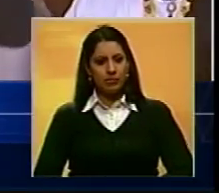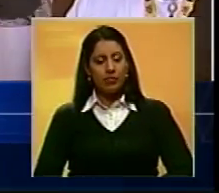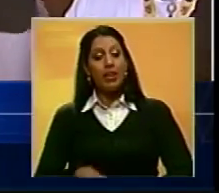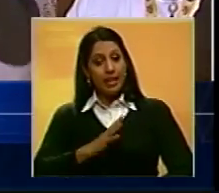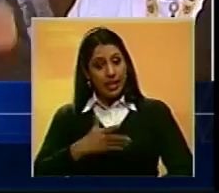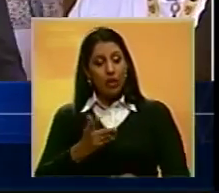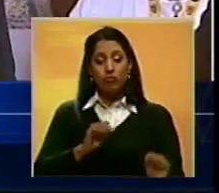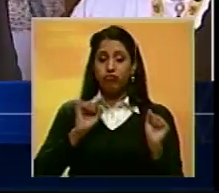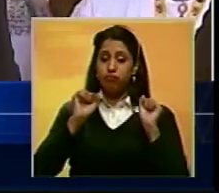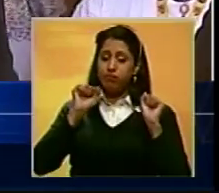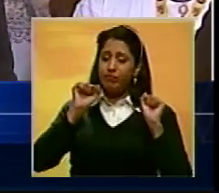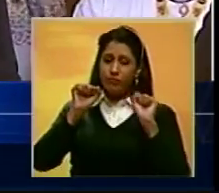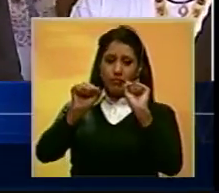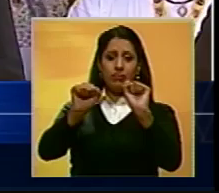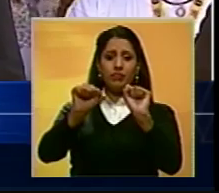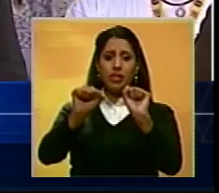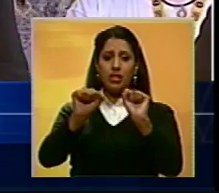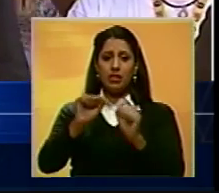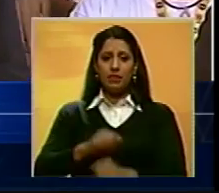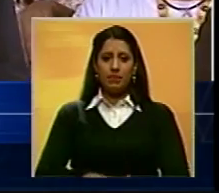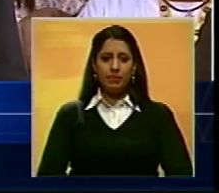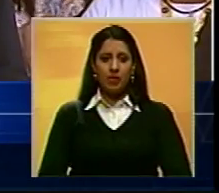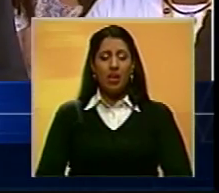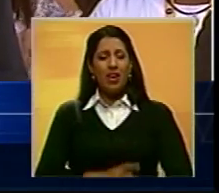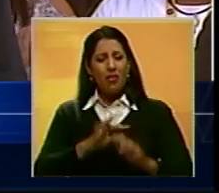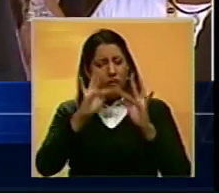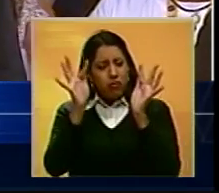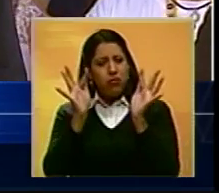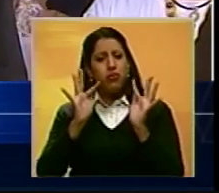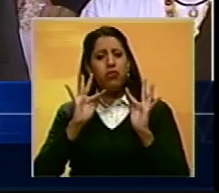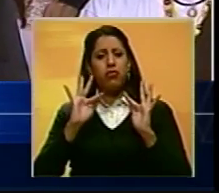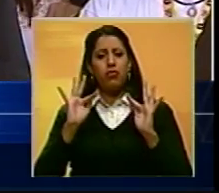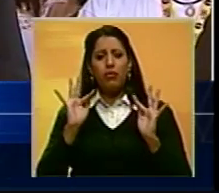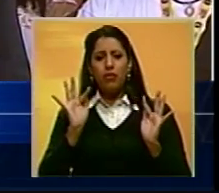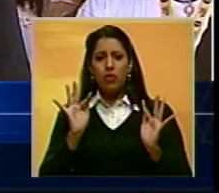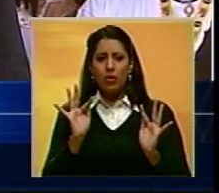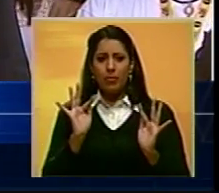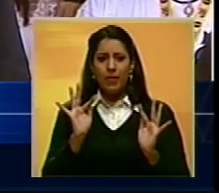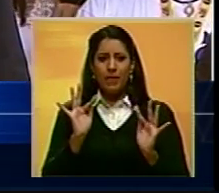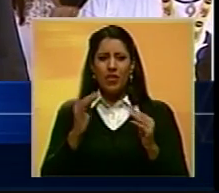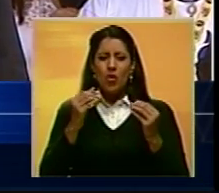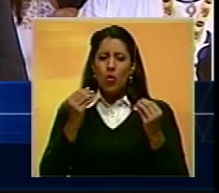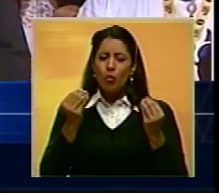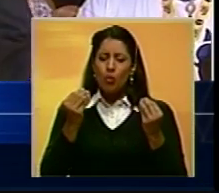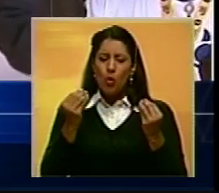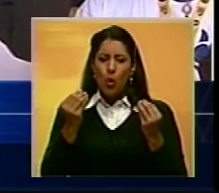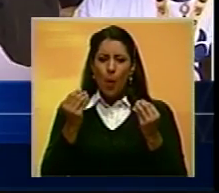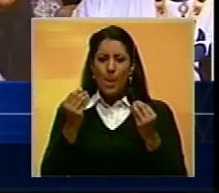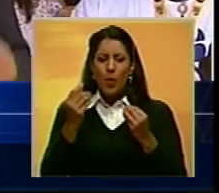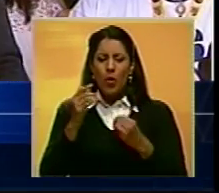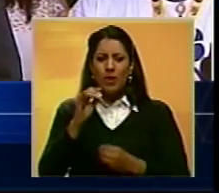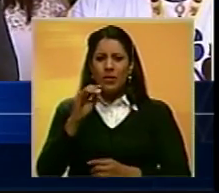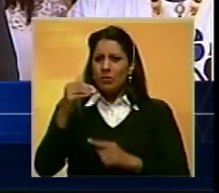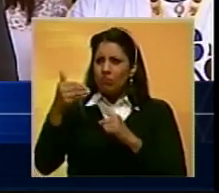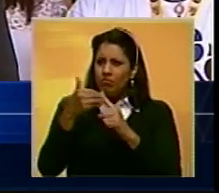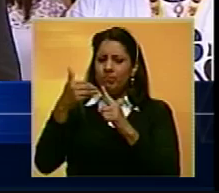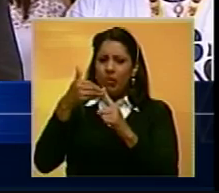Quiero rechazar la forma en cómo la